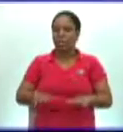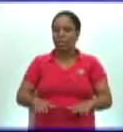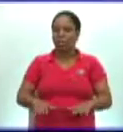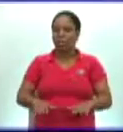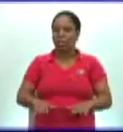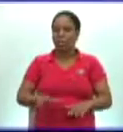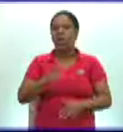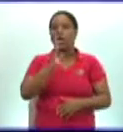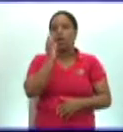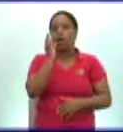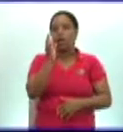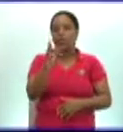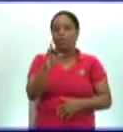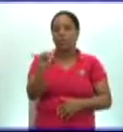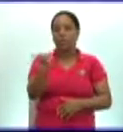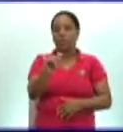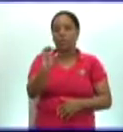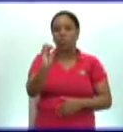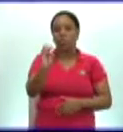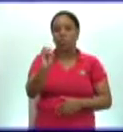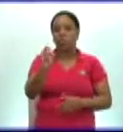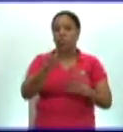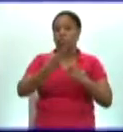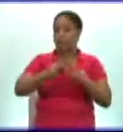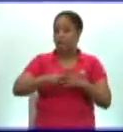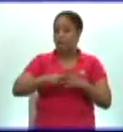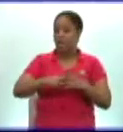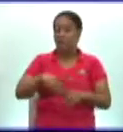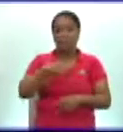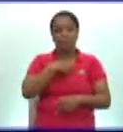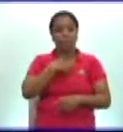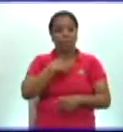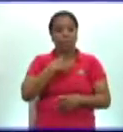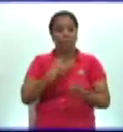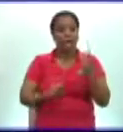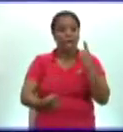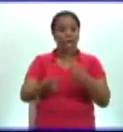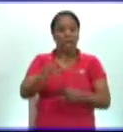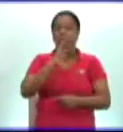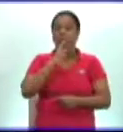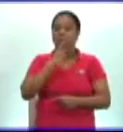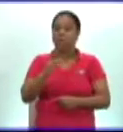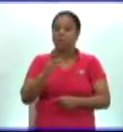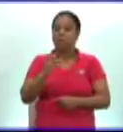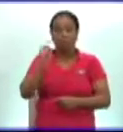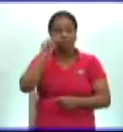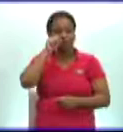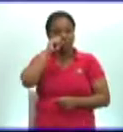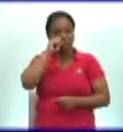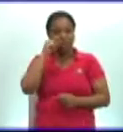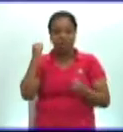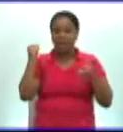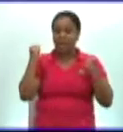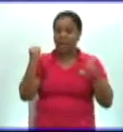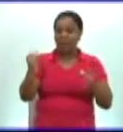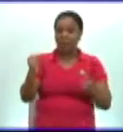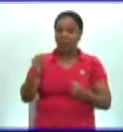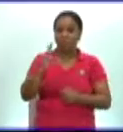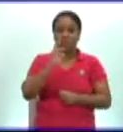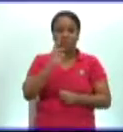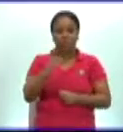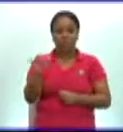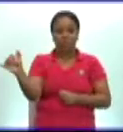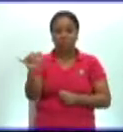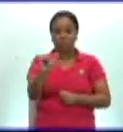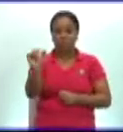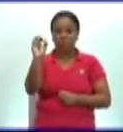igual a cero. Arreglen si tuvieron algún error y completen que la fuerza resultante es igual a ¿qué?